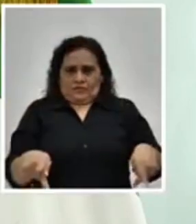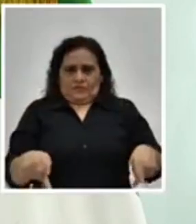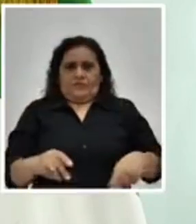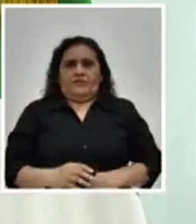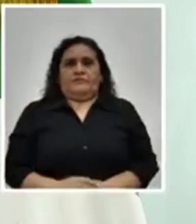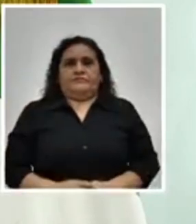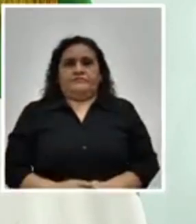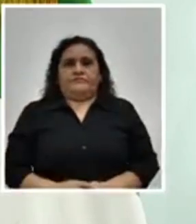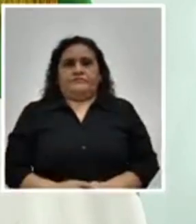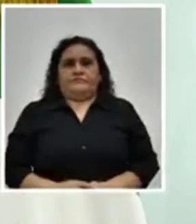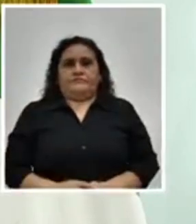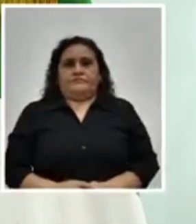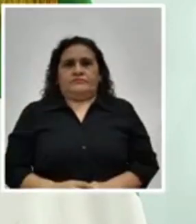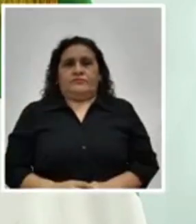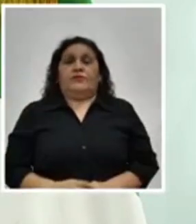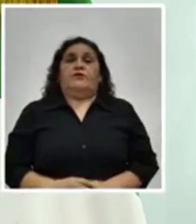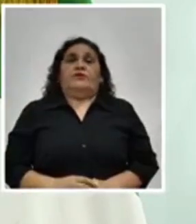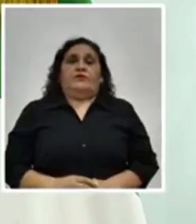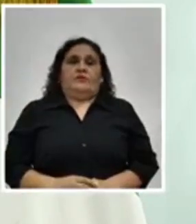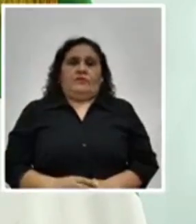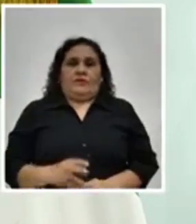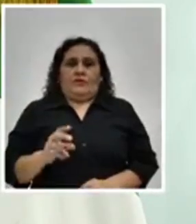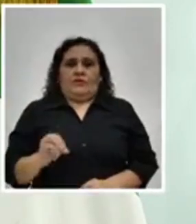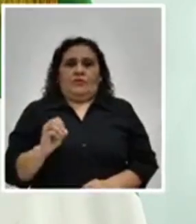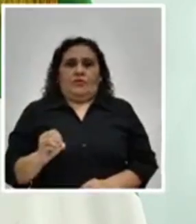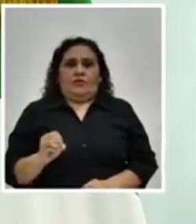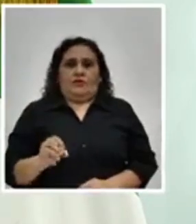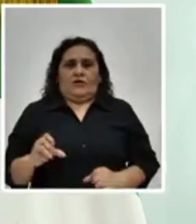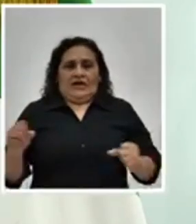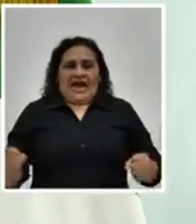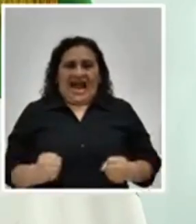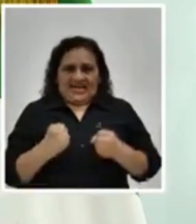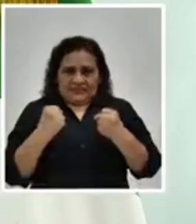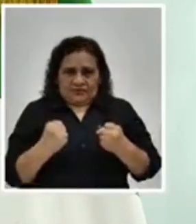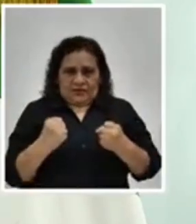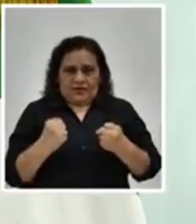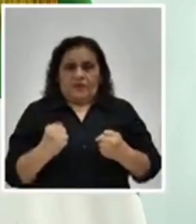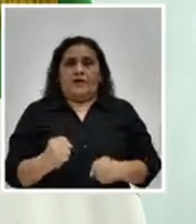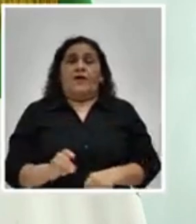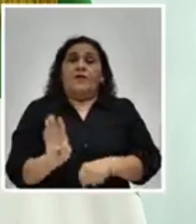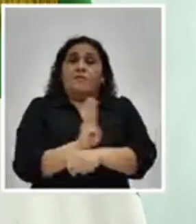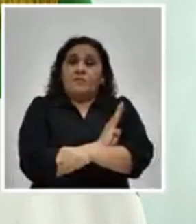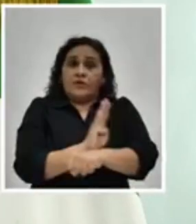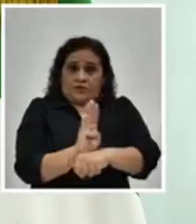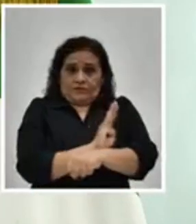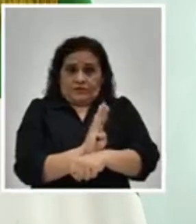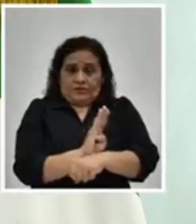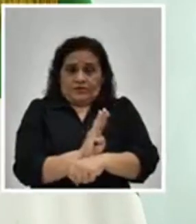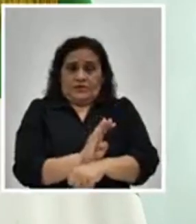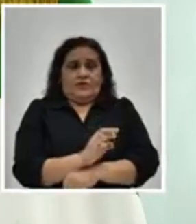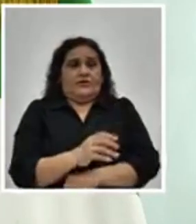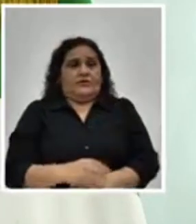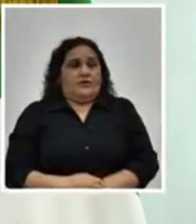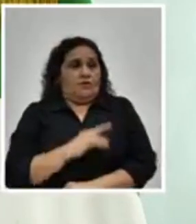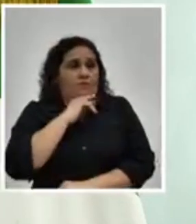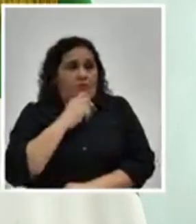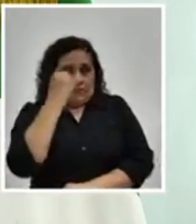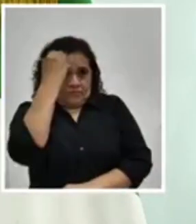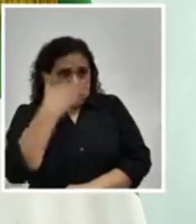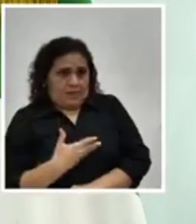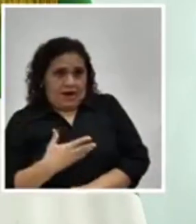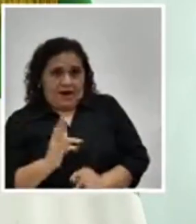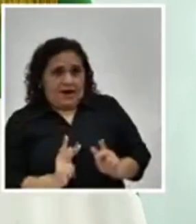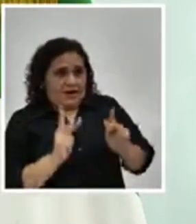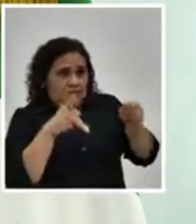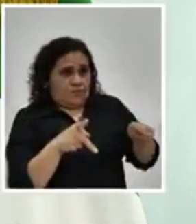igual manera, con el objetivo de asegurar el bienestar y mantener una mejor imagen de Progreso y